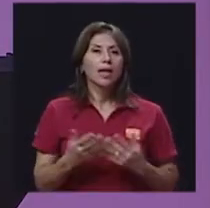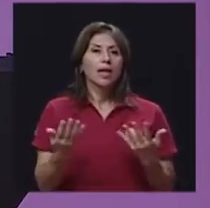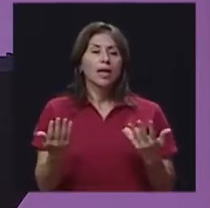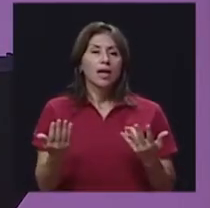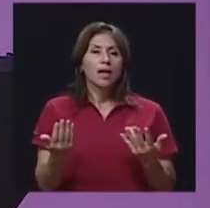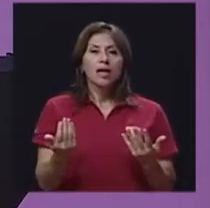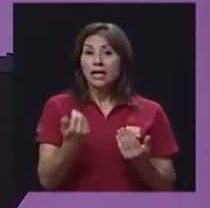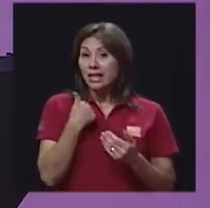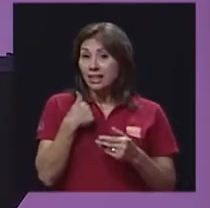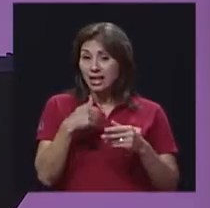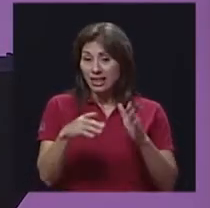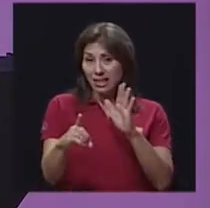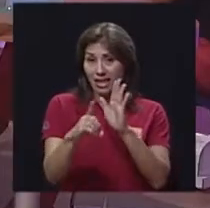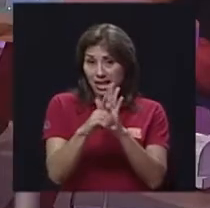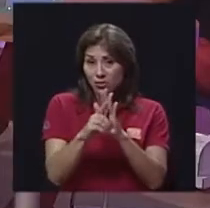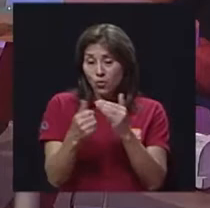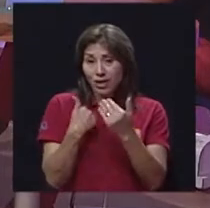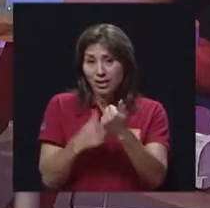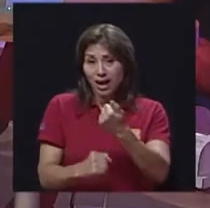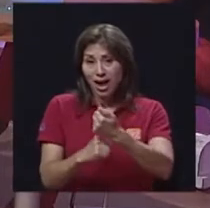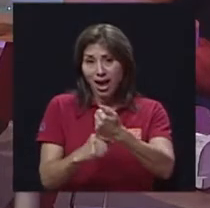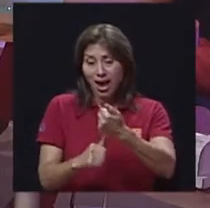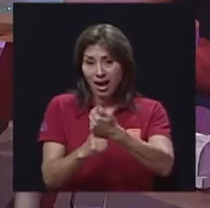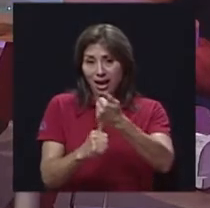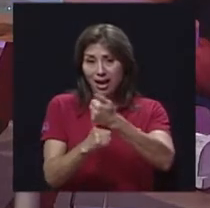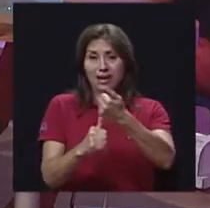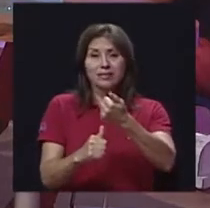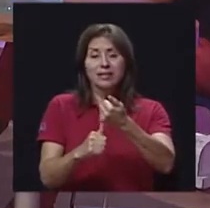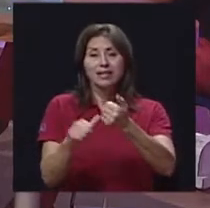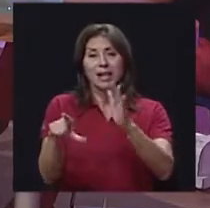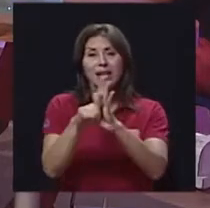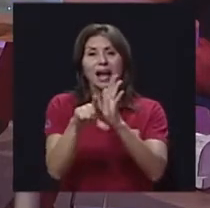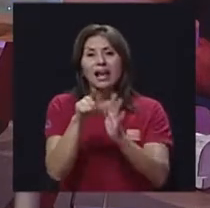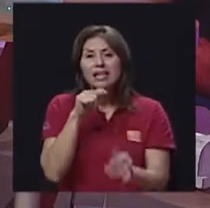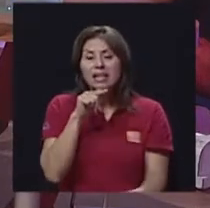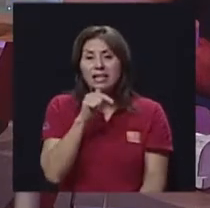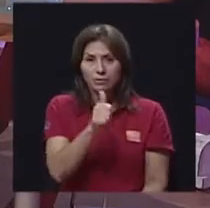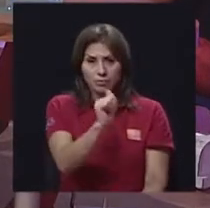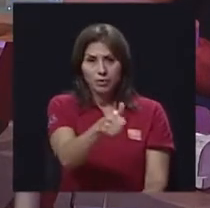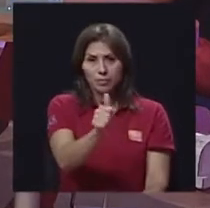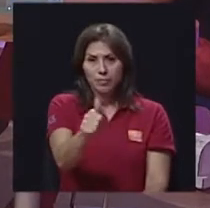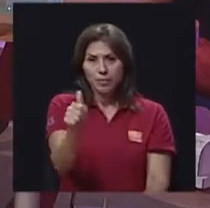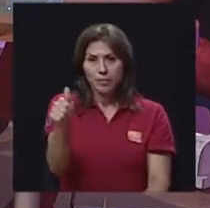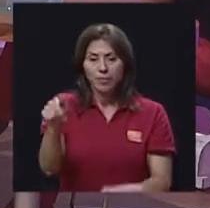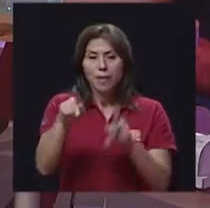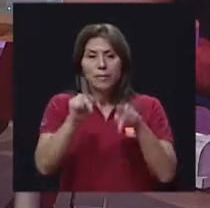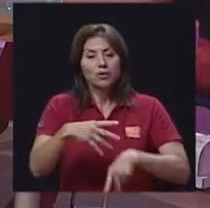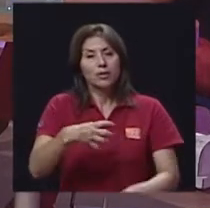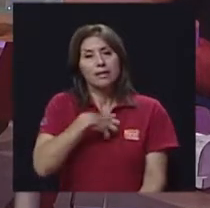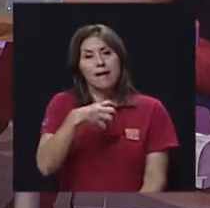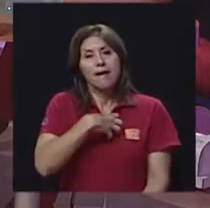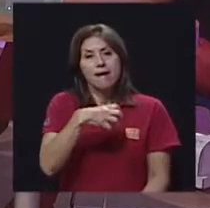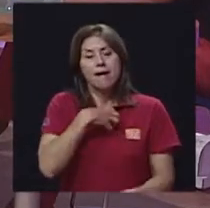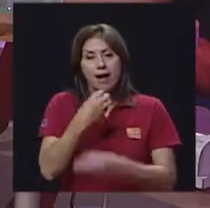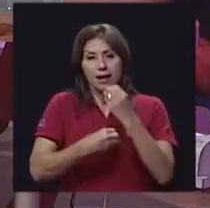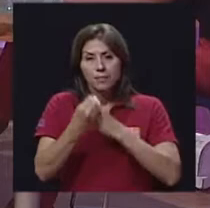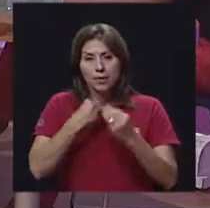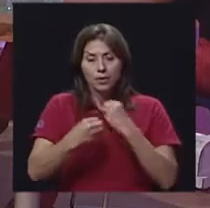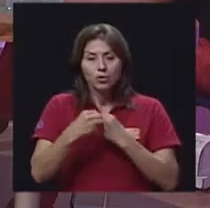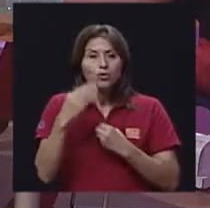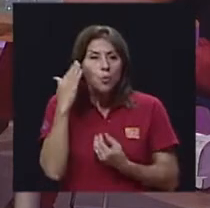a contar con esa asistencia legal son las personas que llegan a reclamar los alimentos. ¿Por qué? Porque están en una condición de